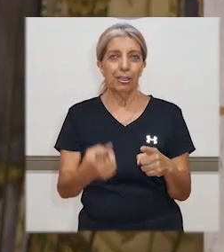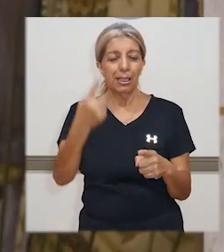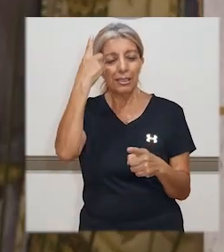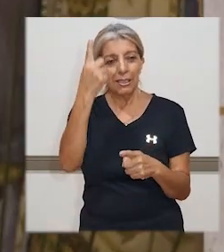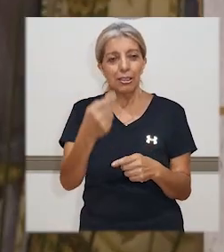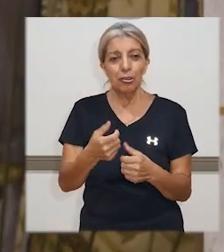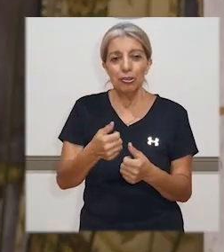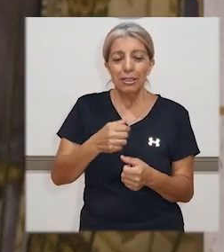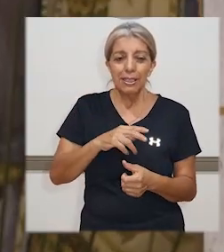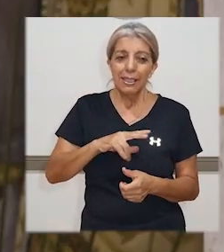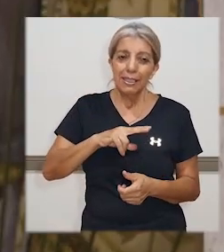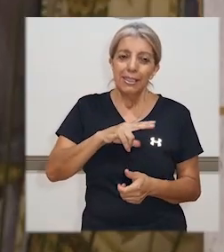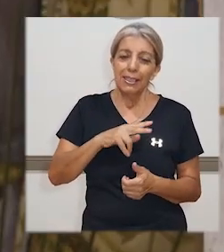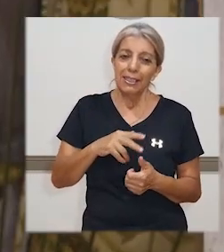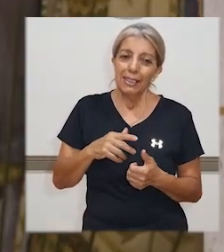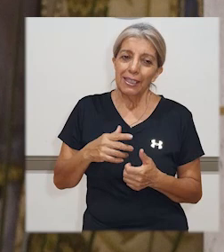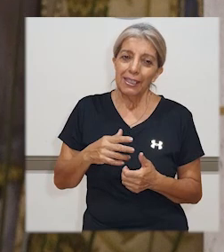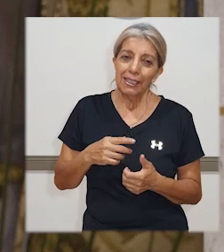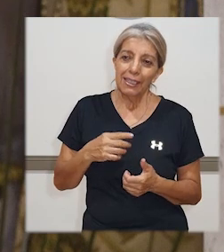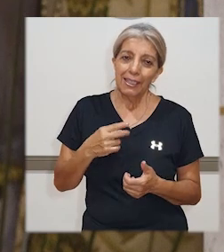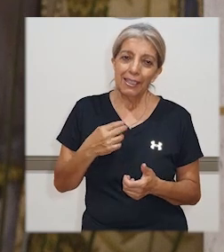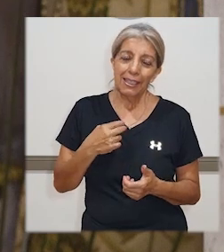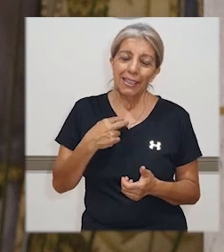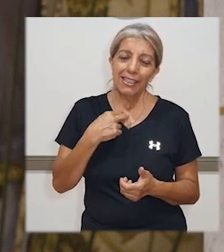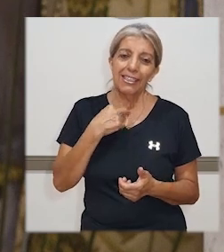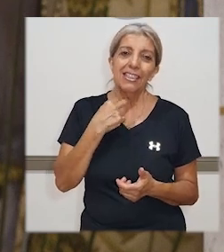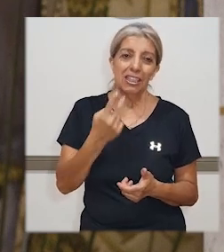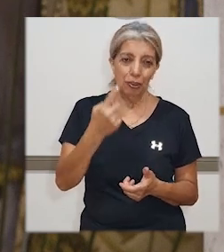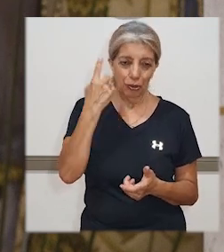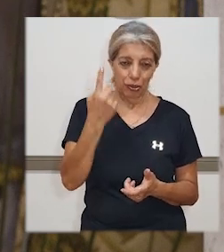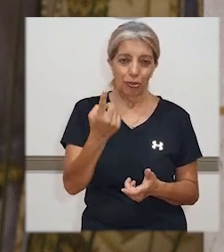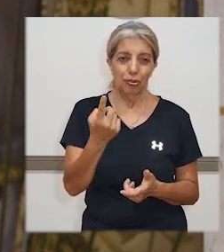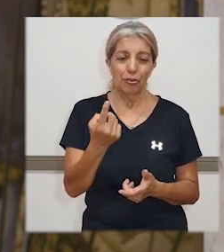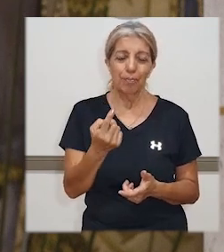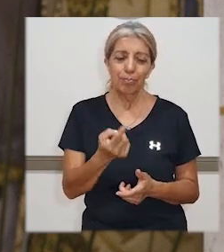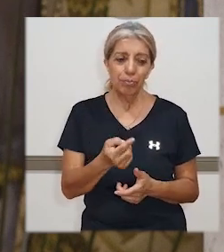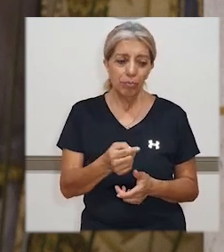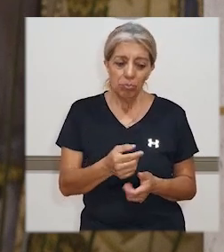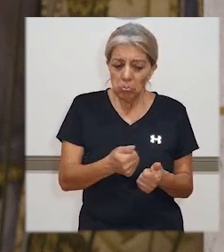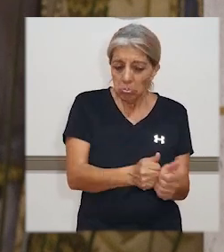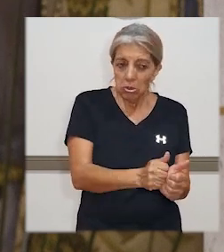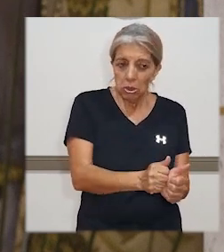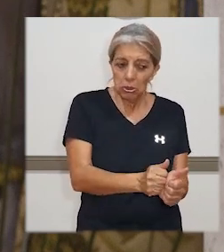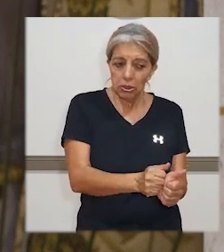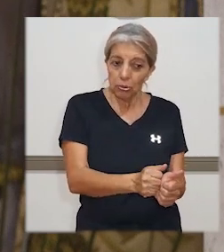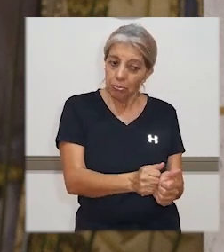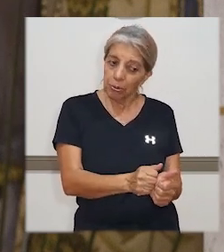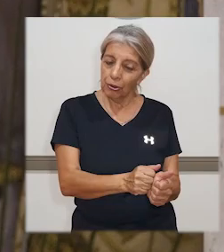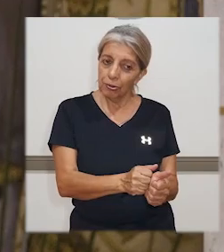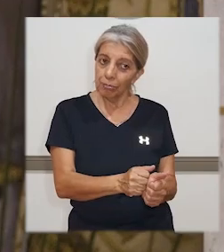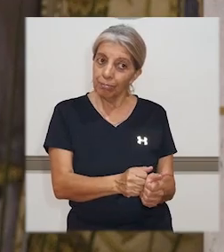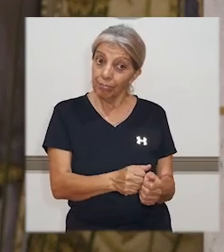Al oír estas cosas, todos se conmovieron profundamente y dijeron a Pedro y a los